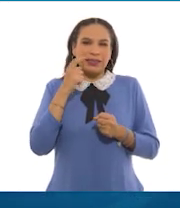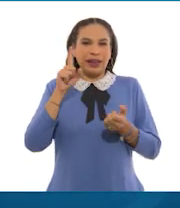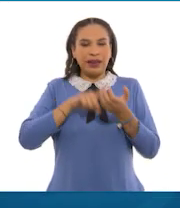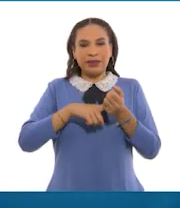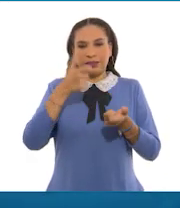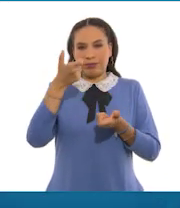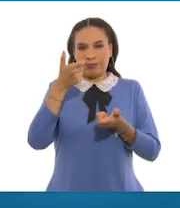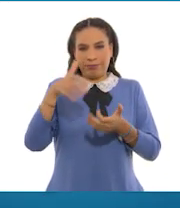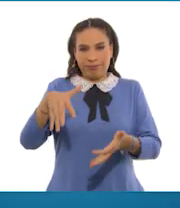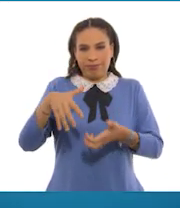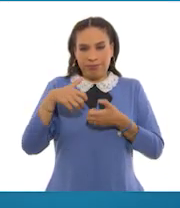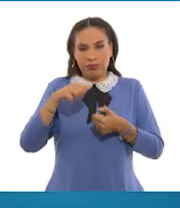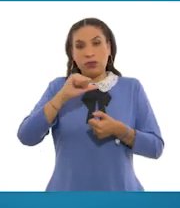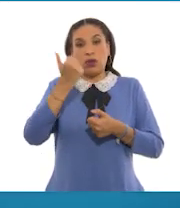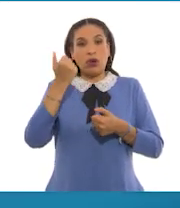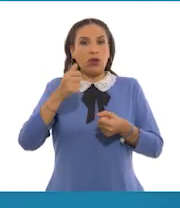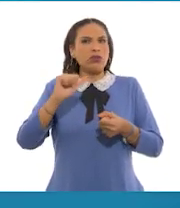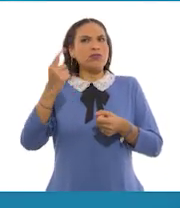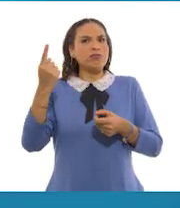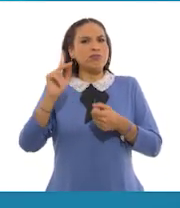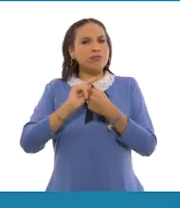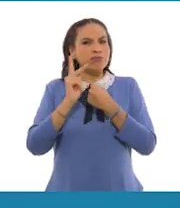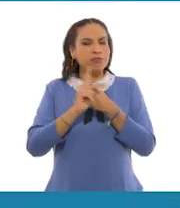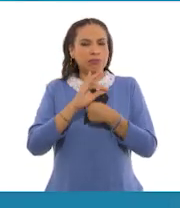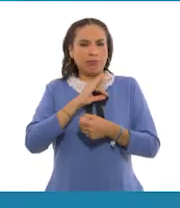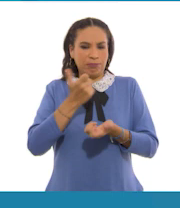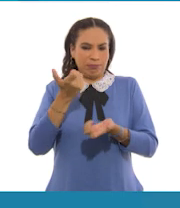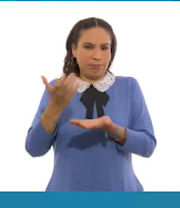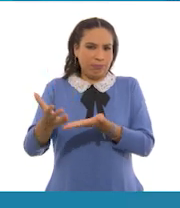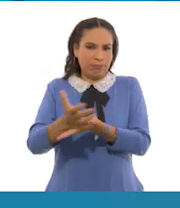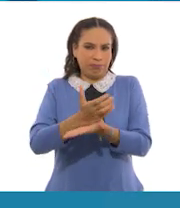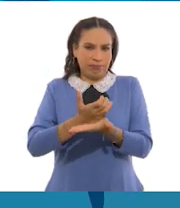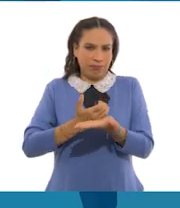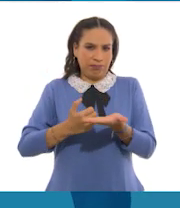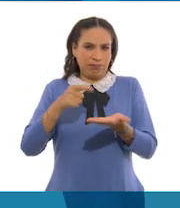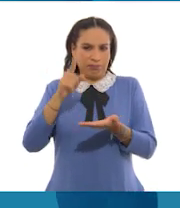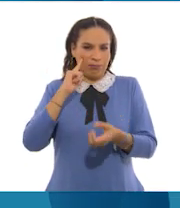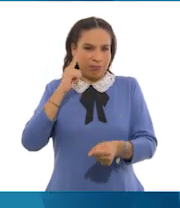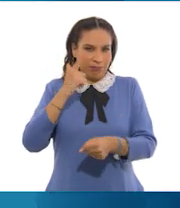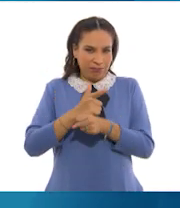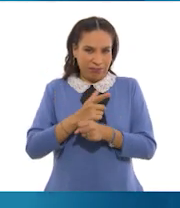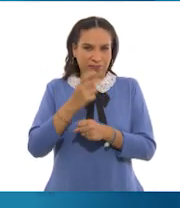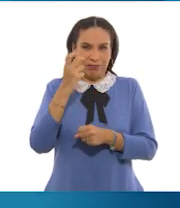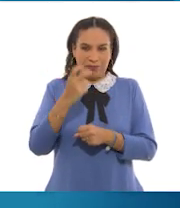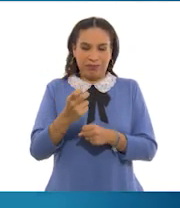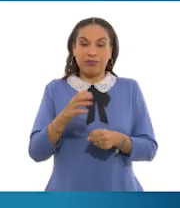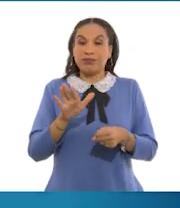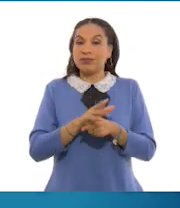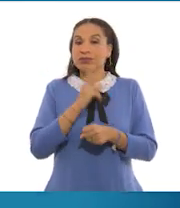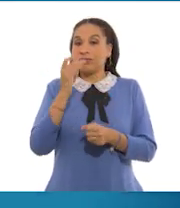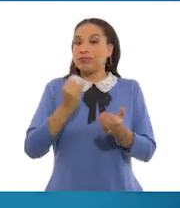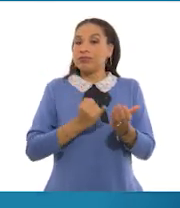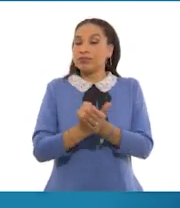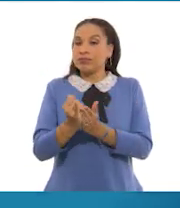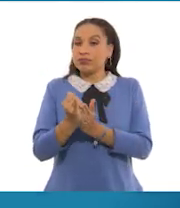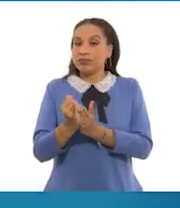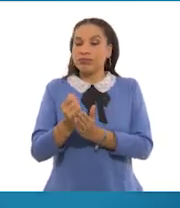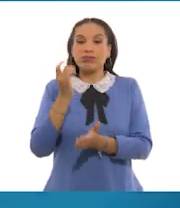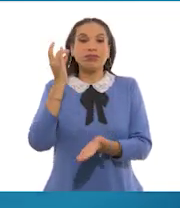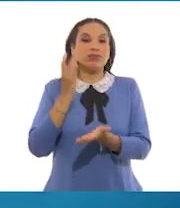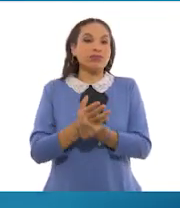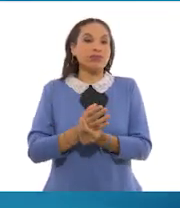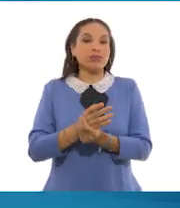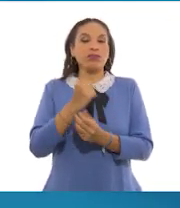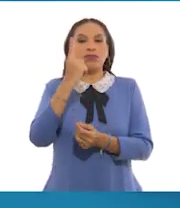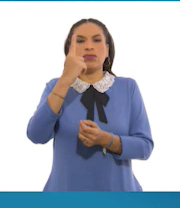y temían que otras naciones pudieran recibir ganancias de este descubrimiento. Así que decidieron que solo